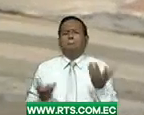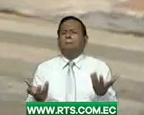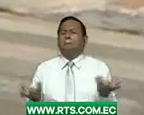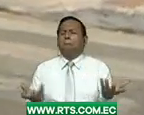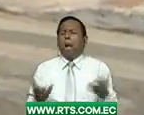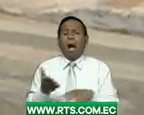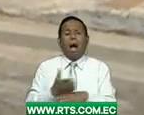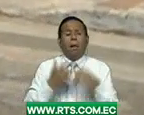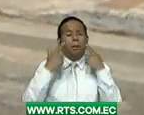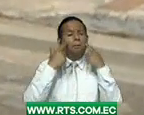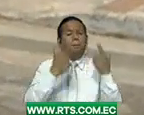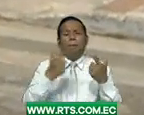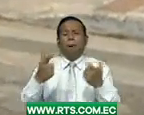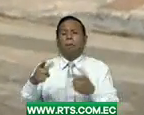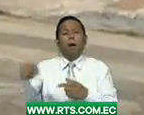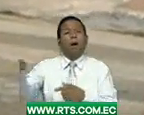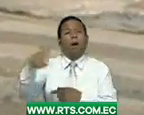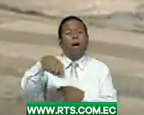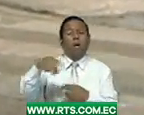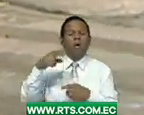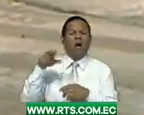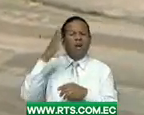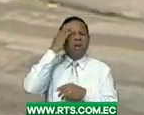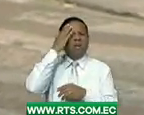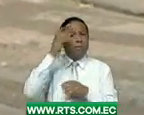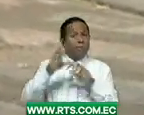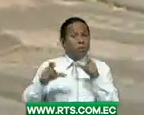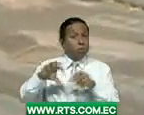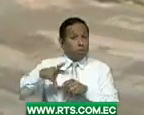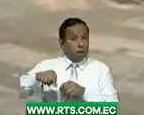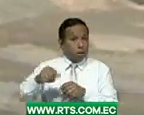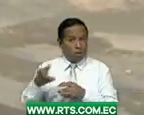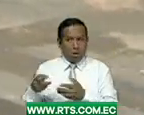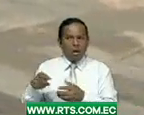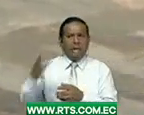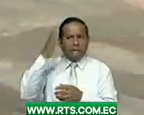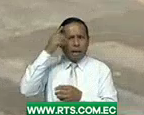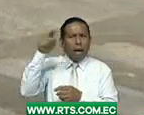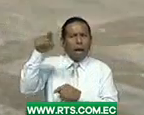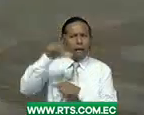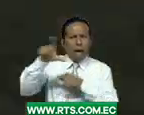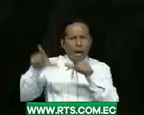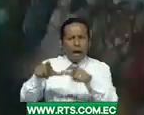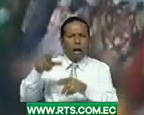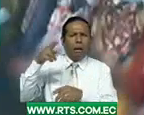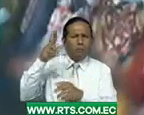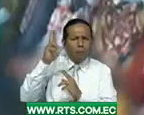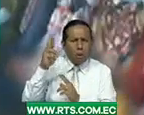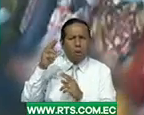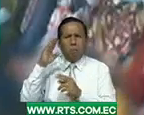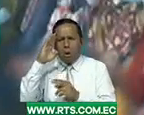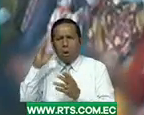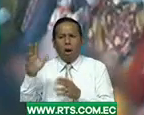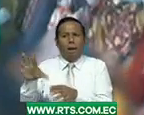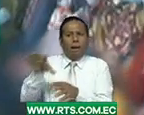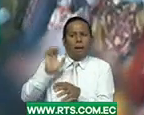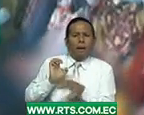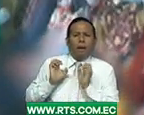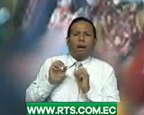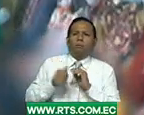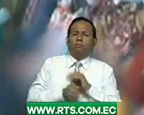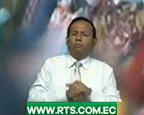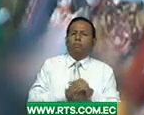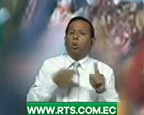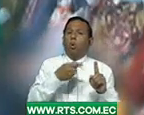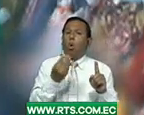hacen operativo aquí el pillo pasa por allá, pues. Yo pienso que eso deben de coordinarlo. El adolescente recibió un disparo a